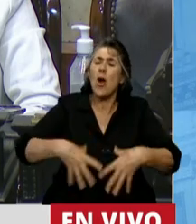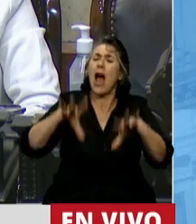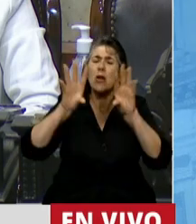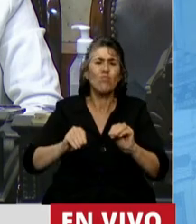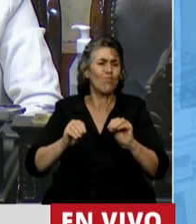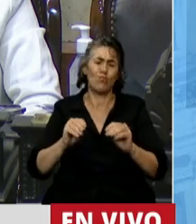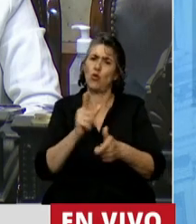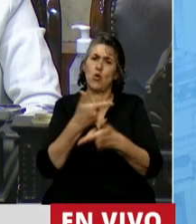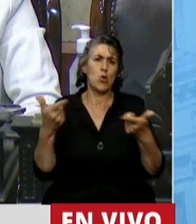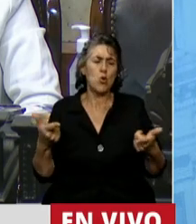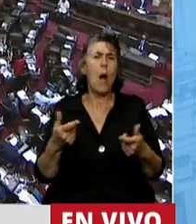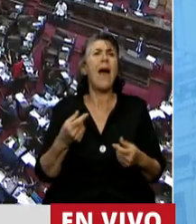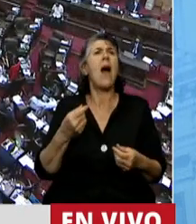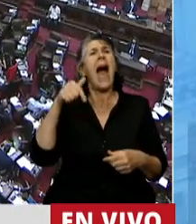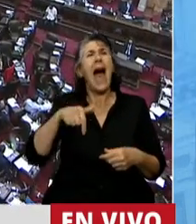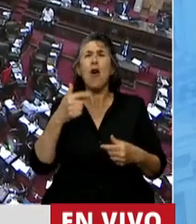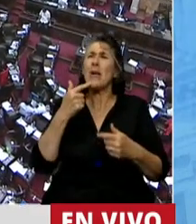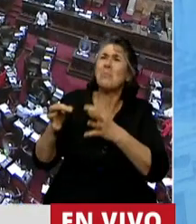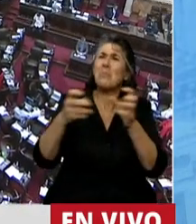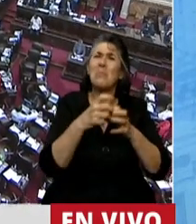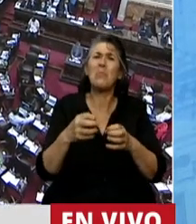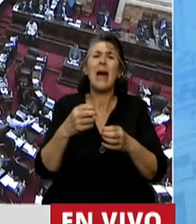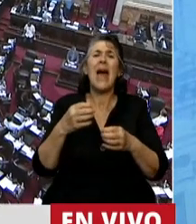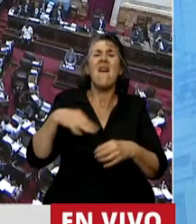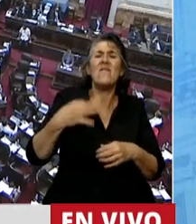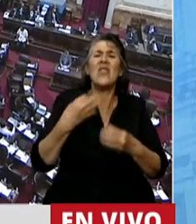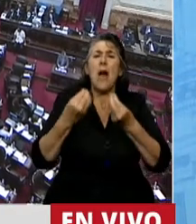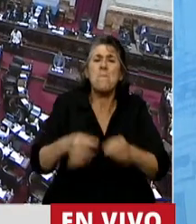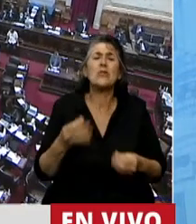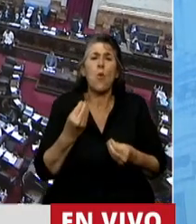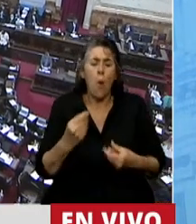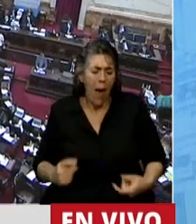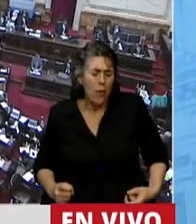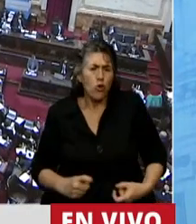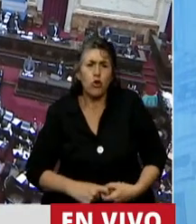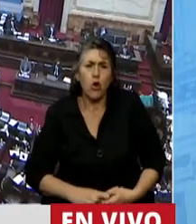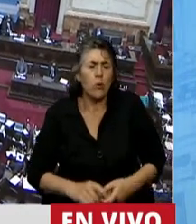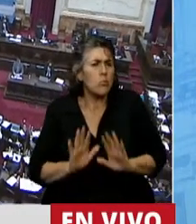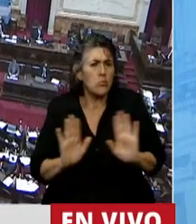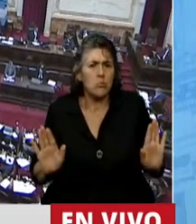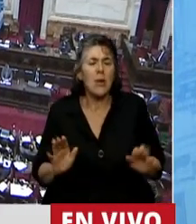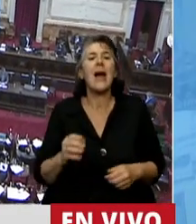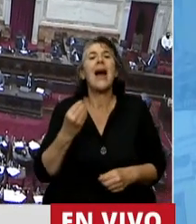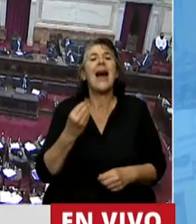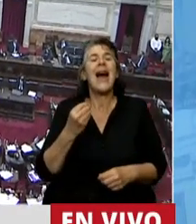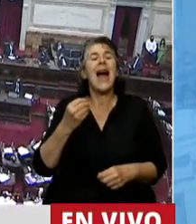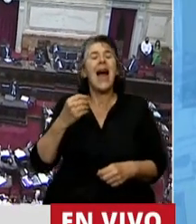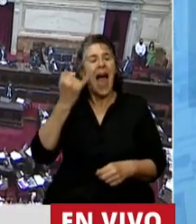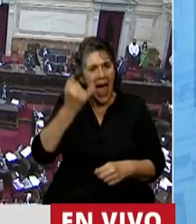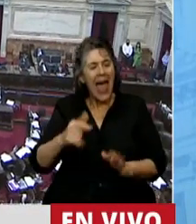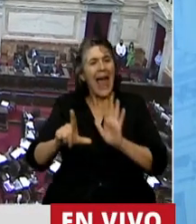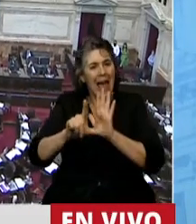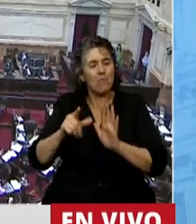el comienzo biológico de la vida, sino señalando que la protección jurídica sobre el embrión es gradual conforme su